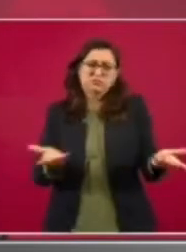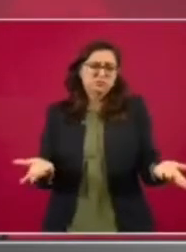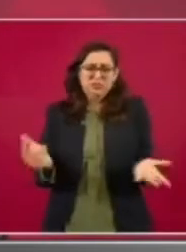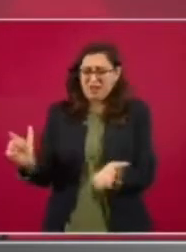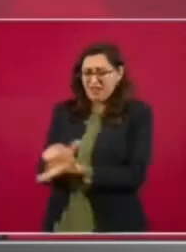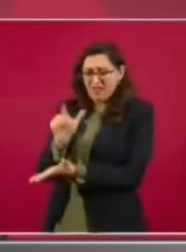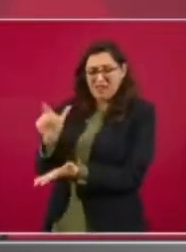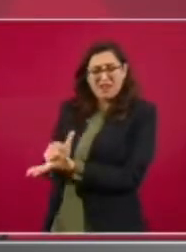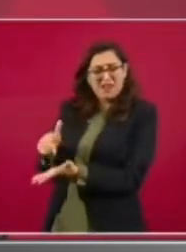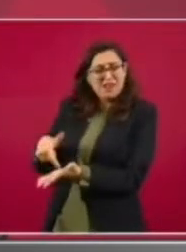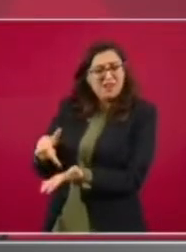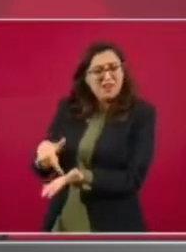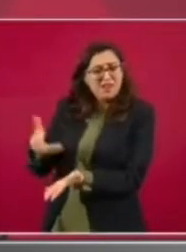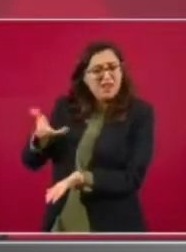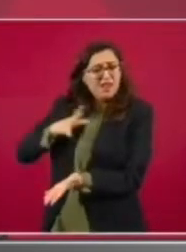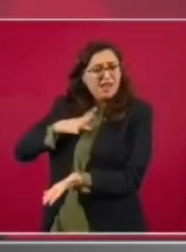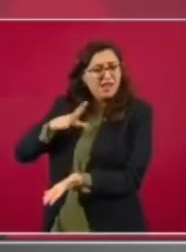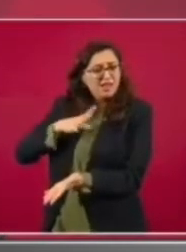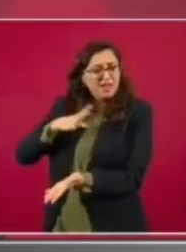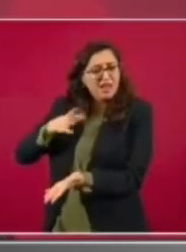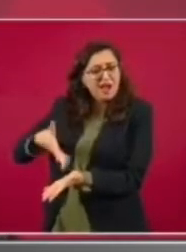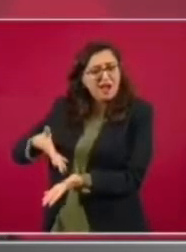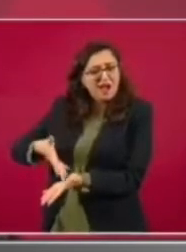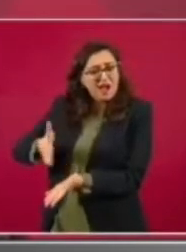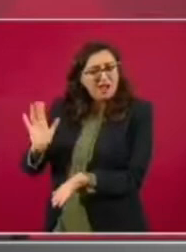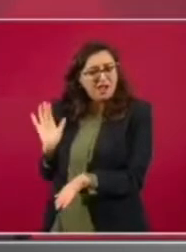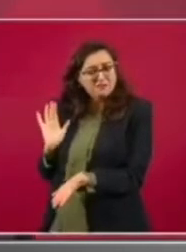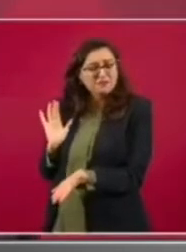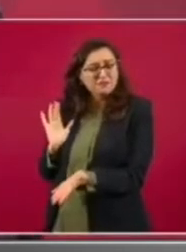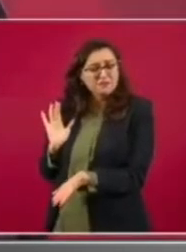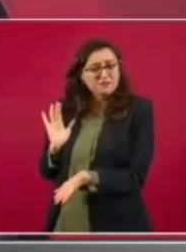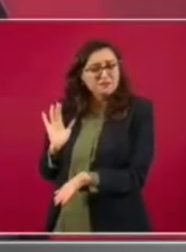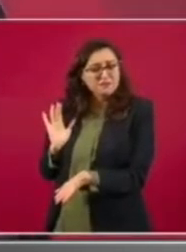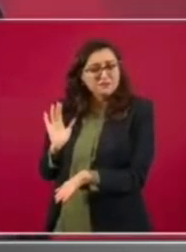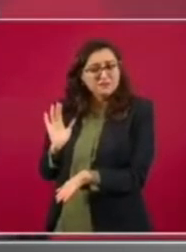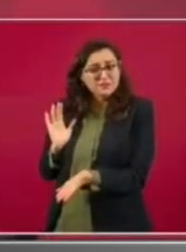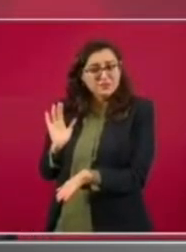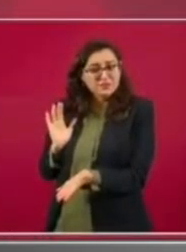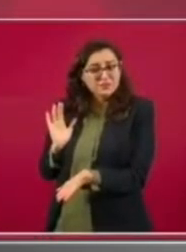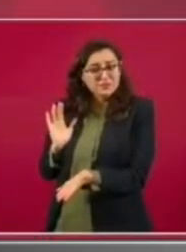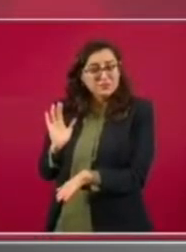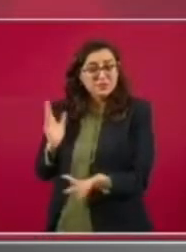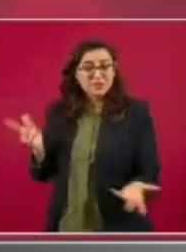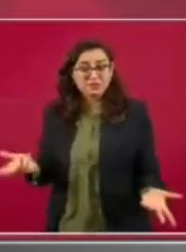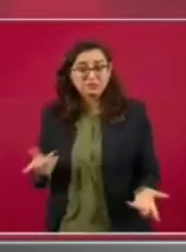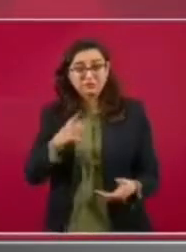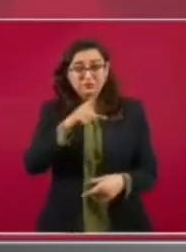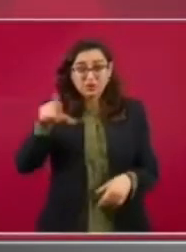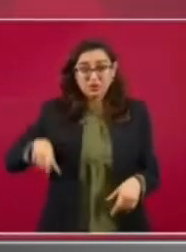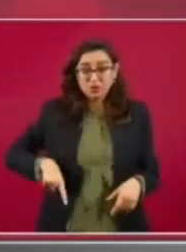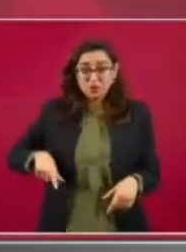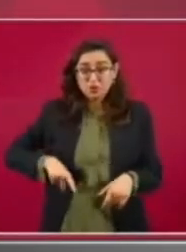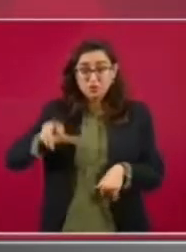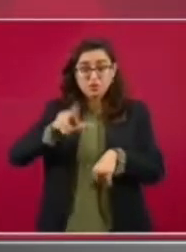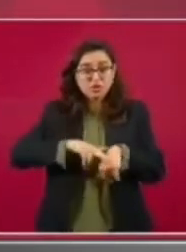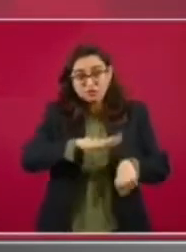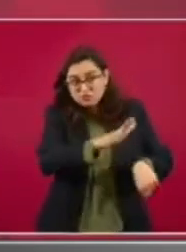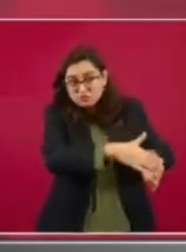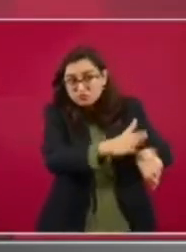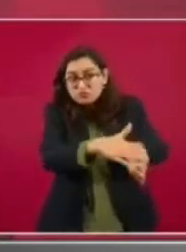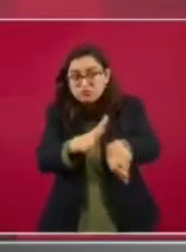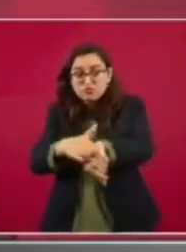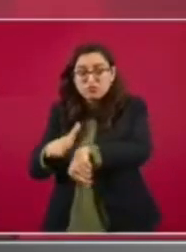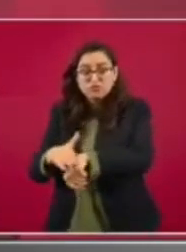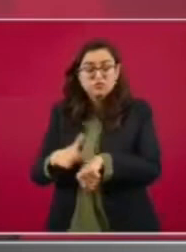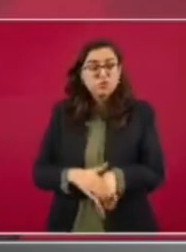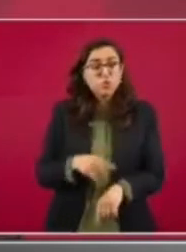y yo siempre invito a los cobradores opositores a que presenten una